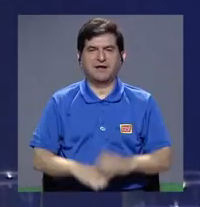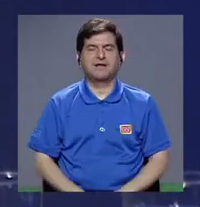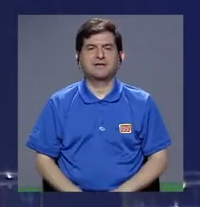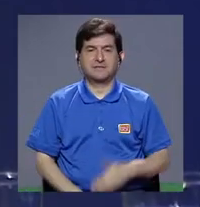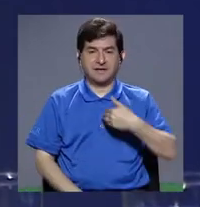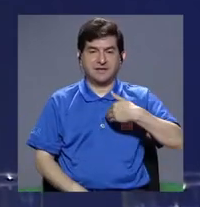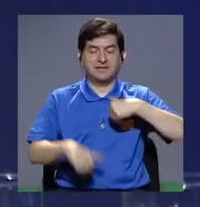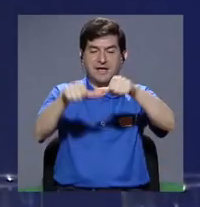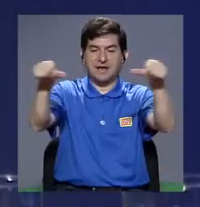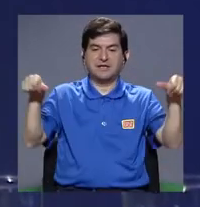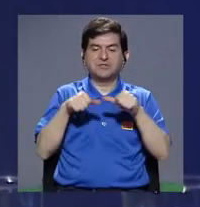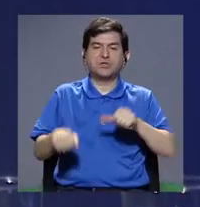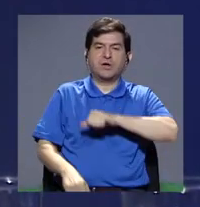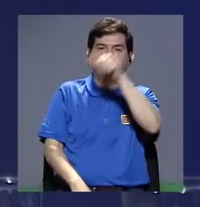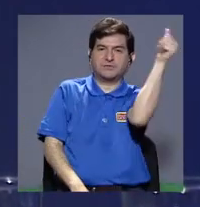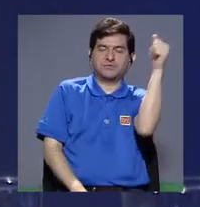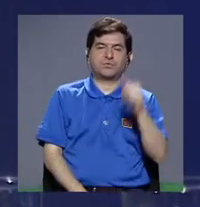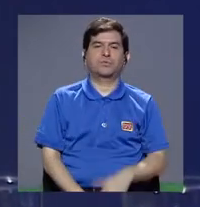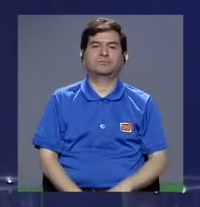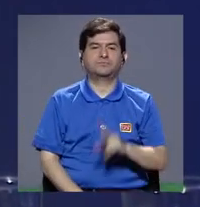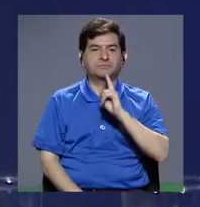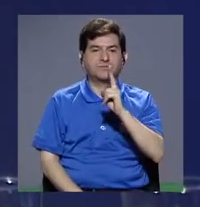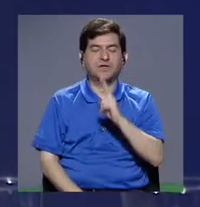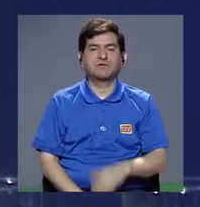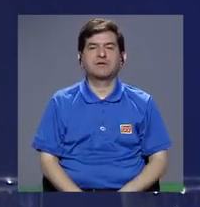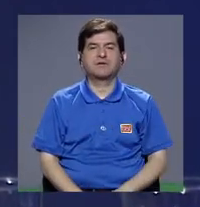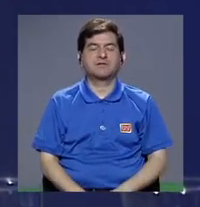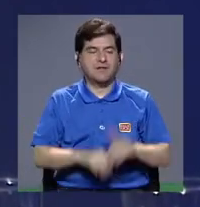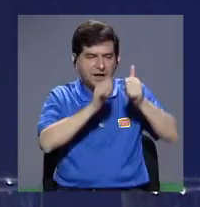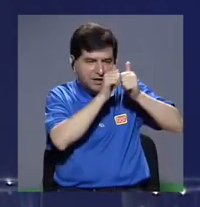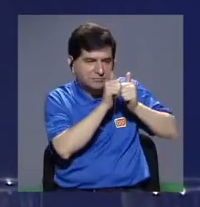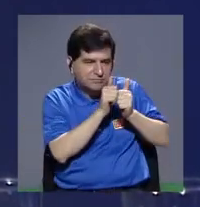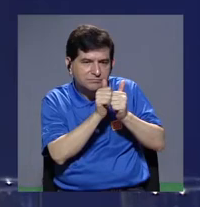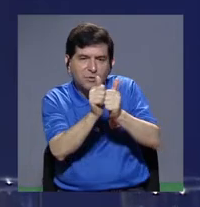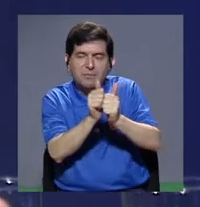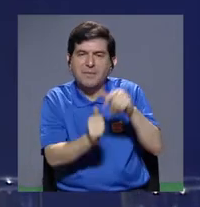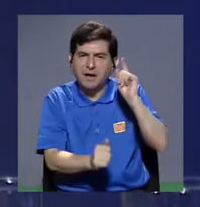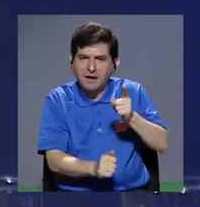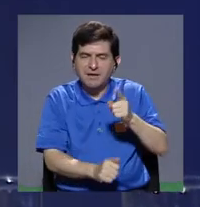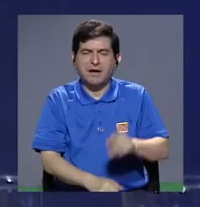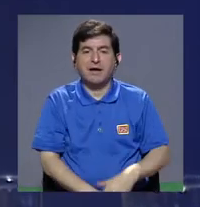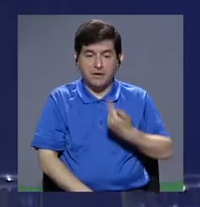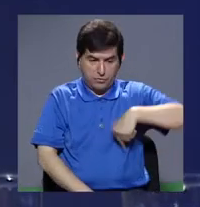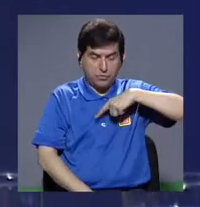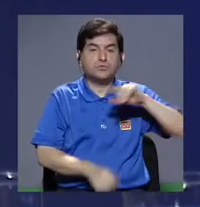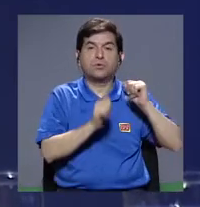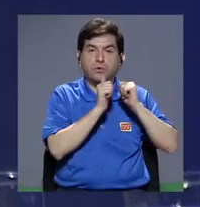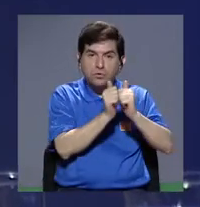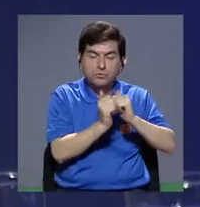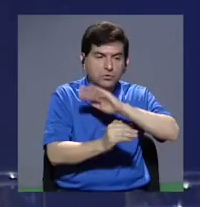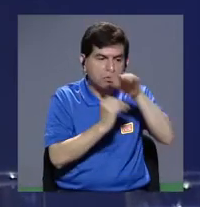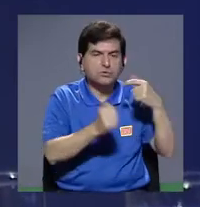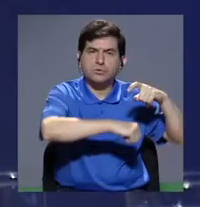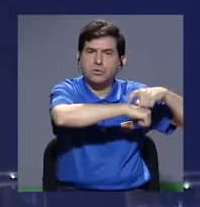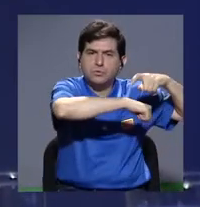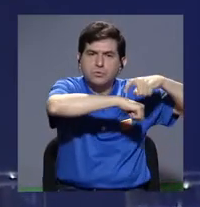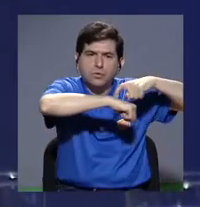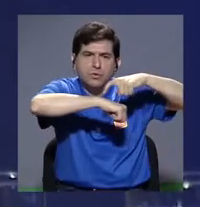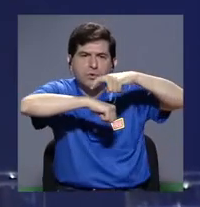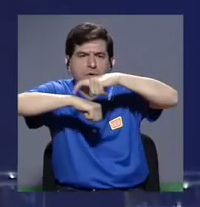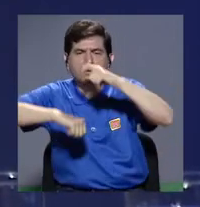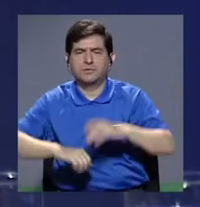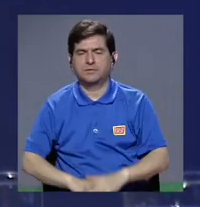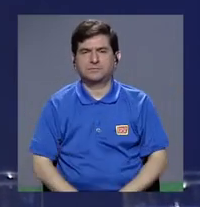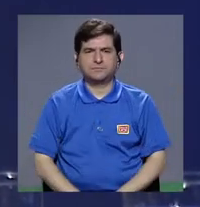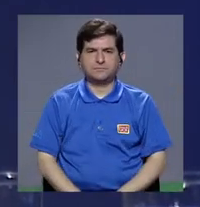zona azul porque porque realmente nos hace viajar con ella la acompañamos en cada uno de sus momentos en